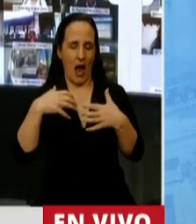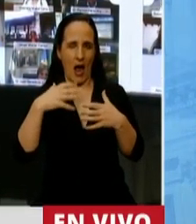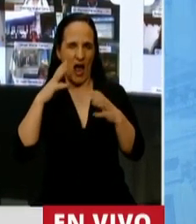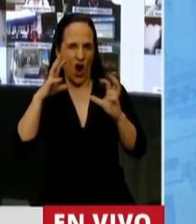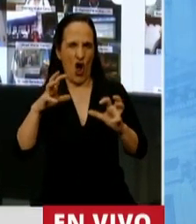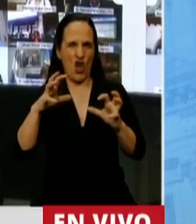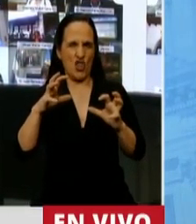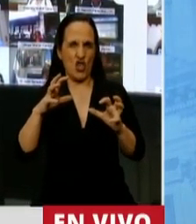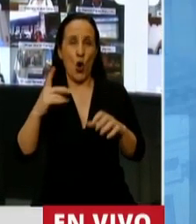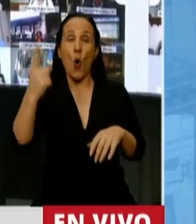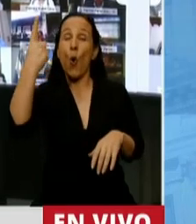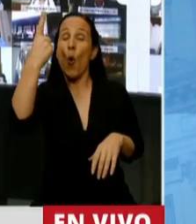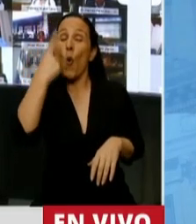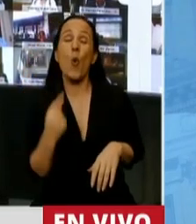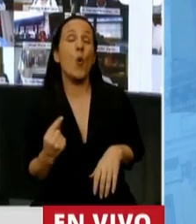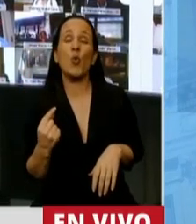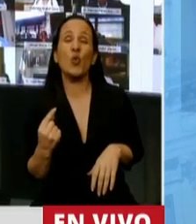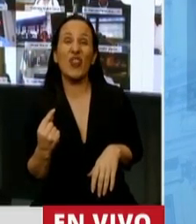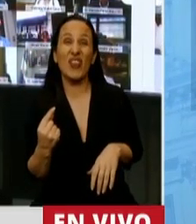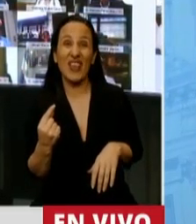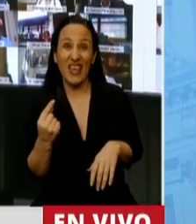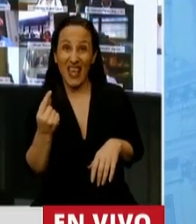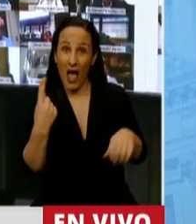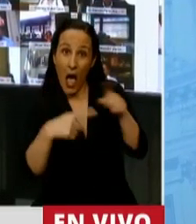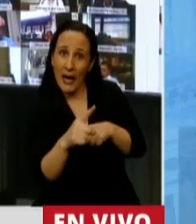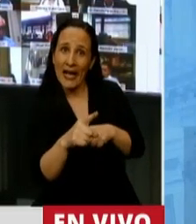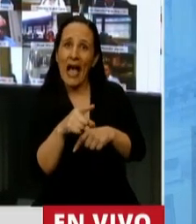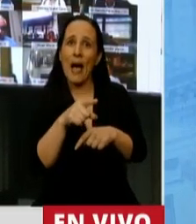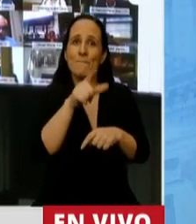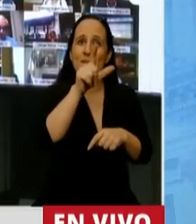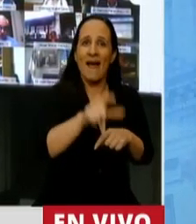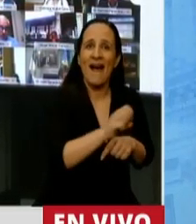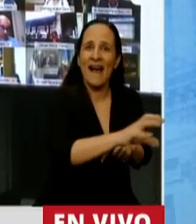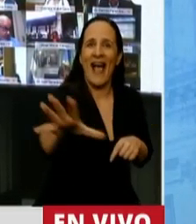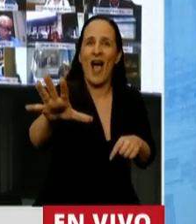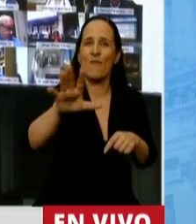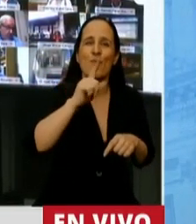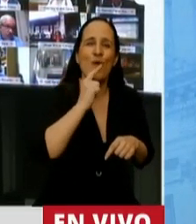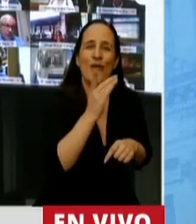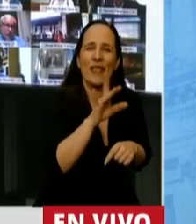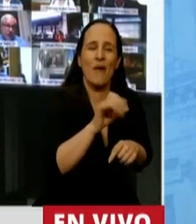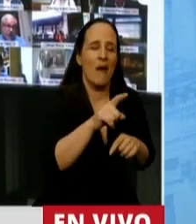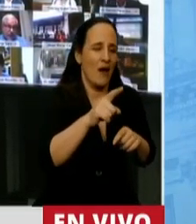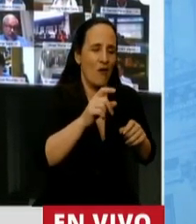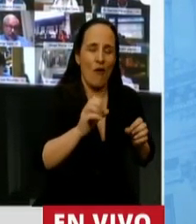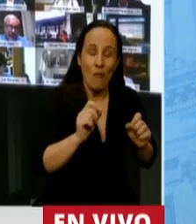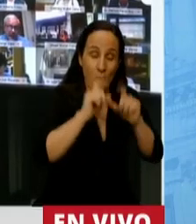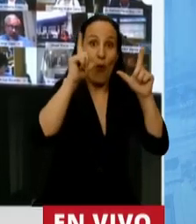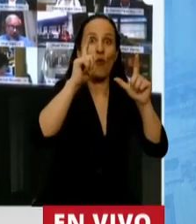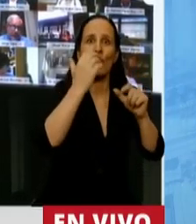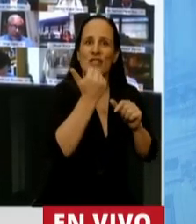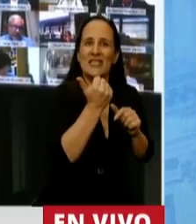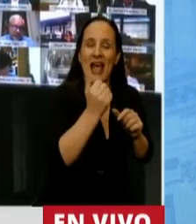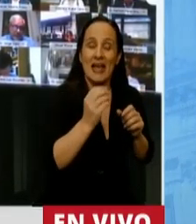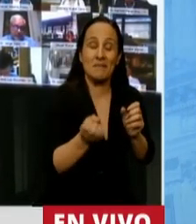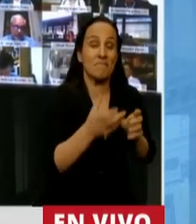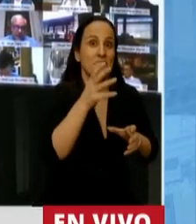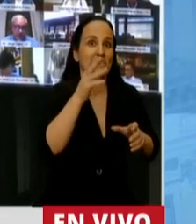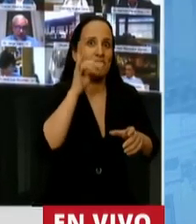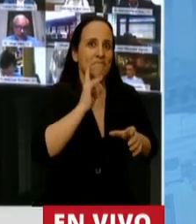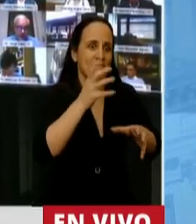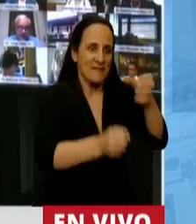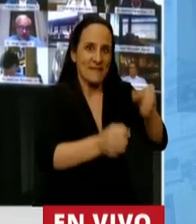un día vayan a reemplazar a lo que es una mujer campesina, un día que tenga que levantarse a las 6 de la mañana, ordeñar la vaca,